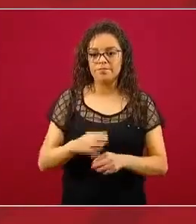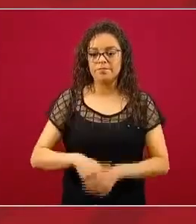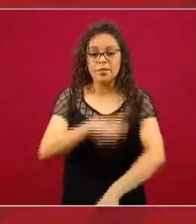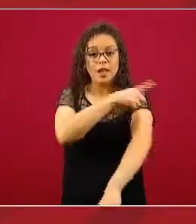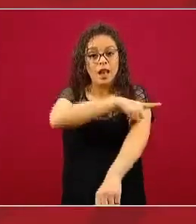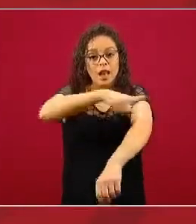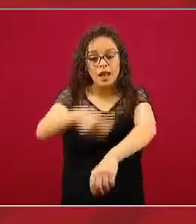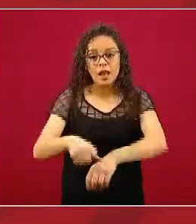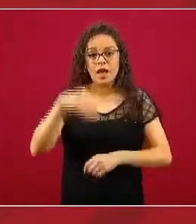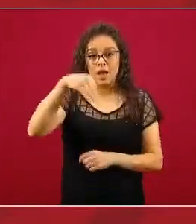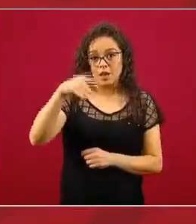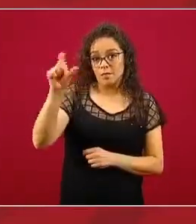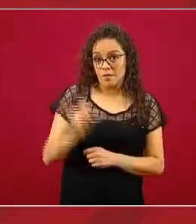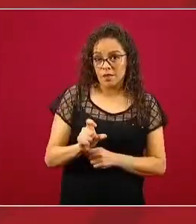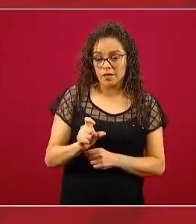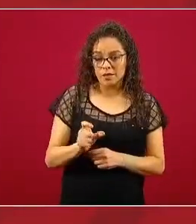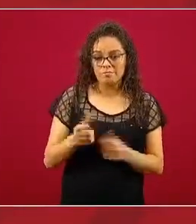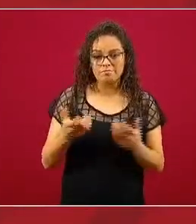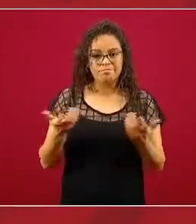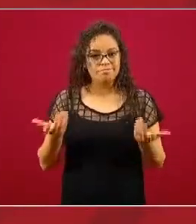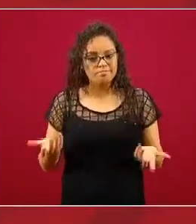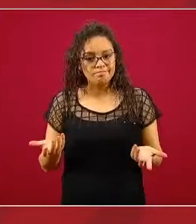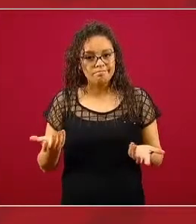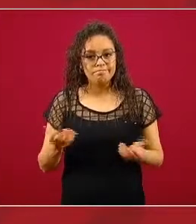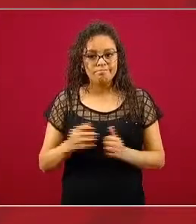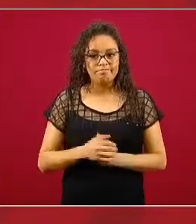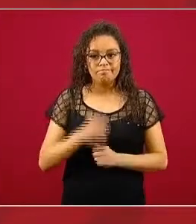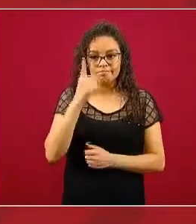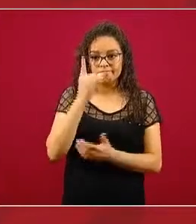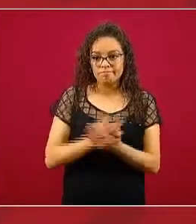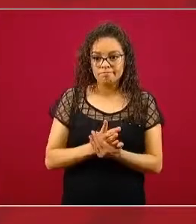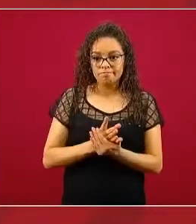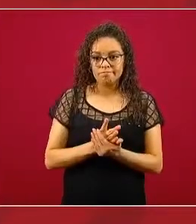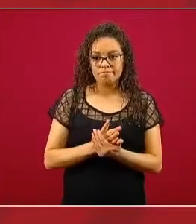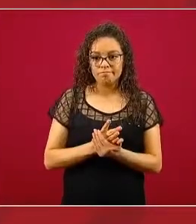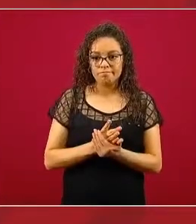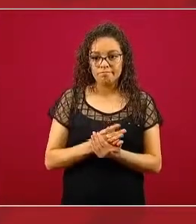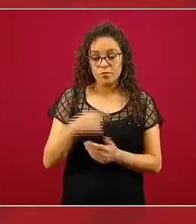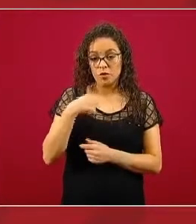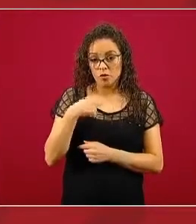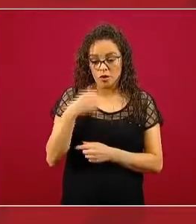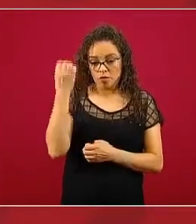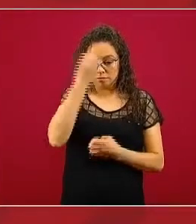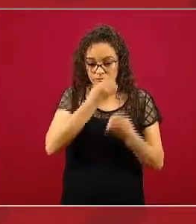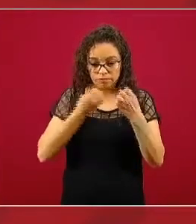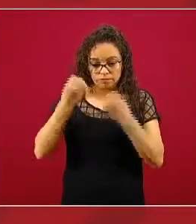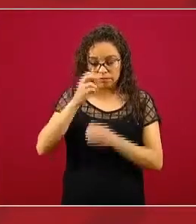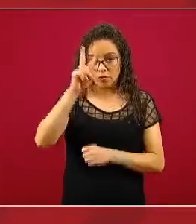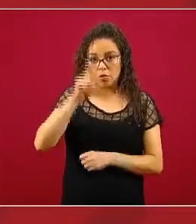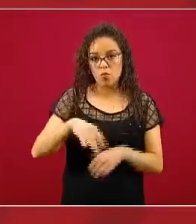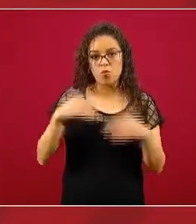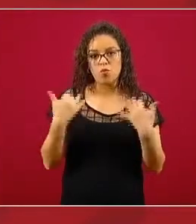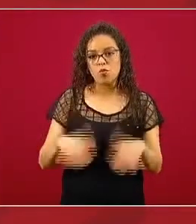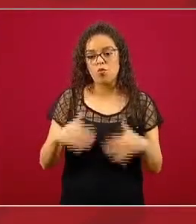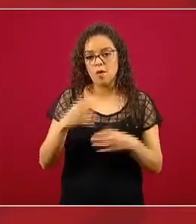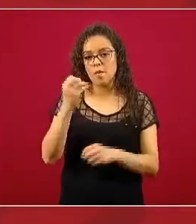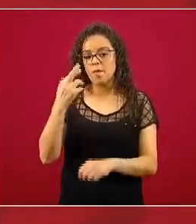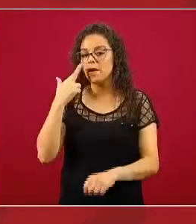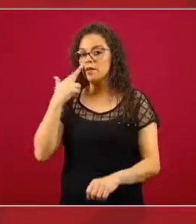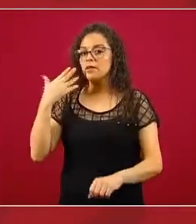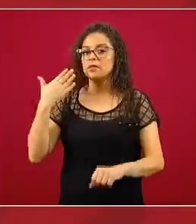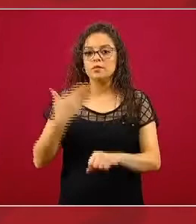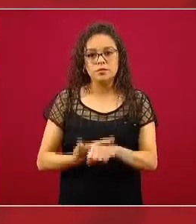MX, unilateralmente, en un gesto yo estimo de gran responsabilidad,